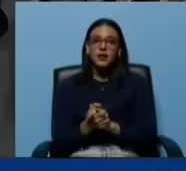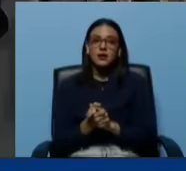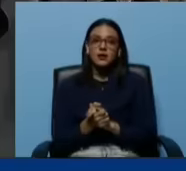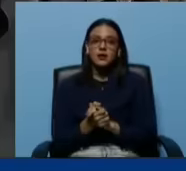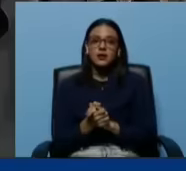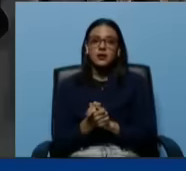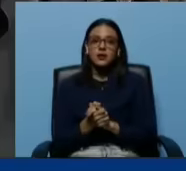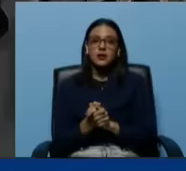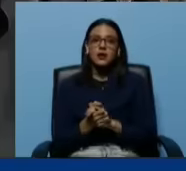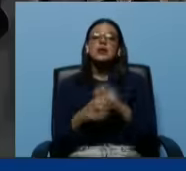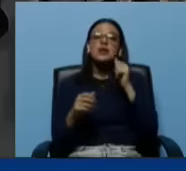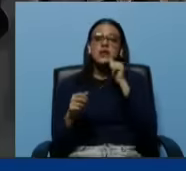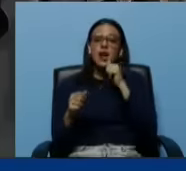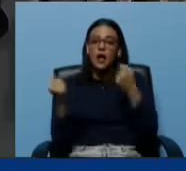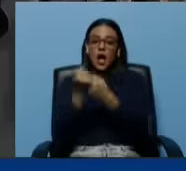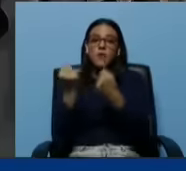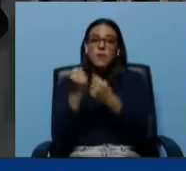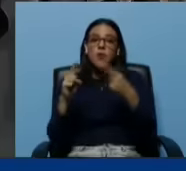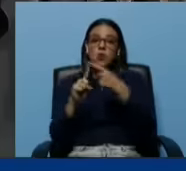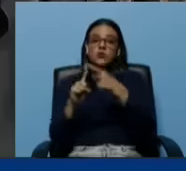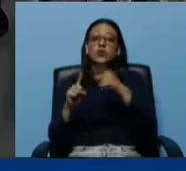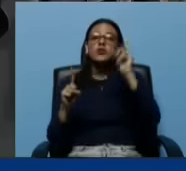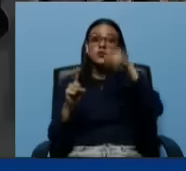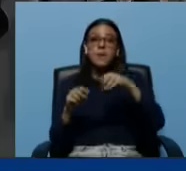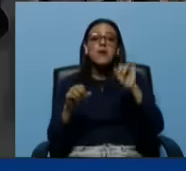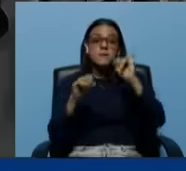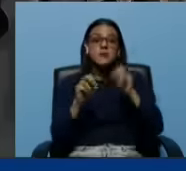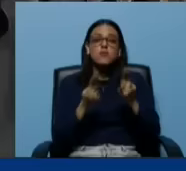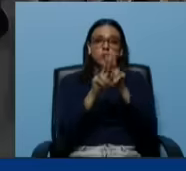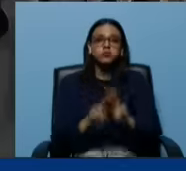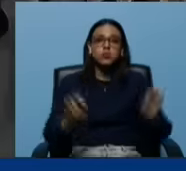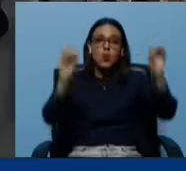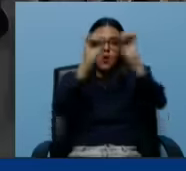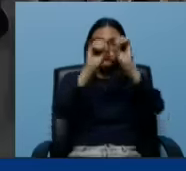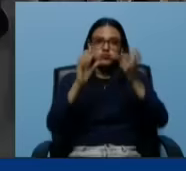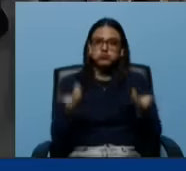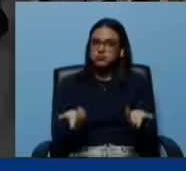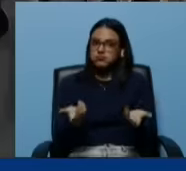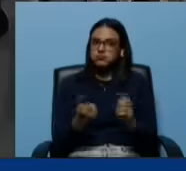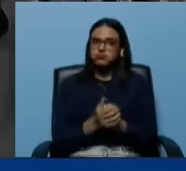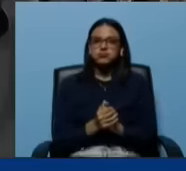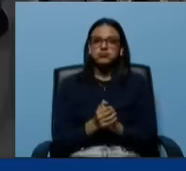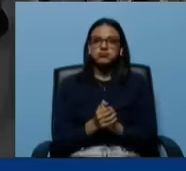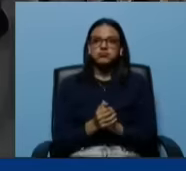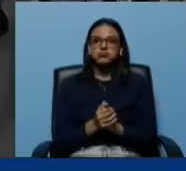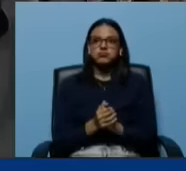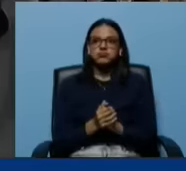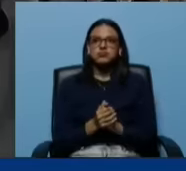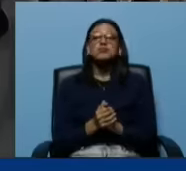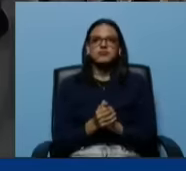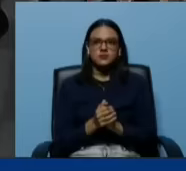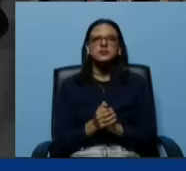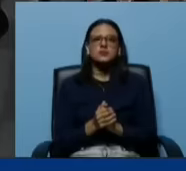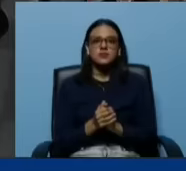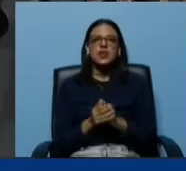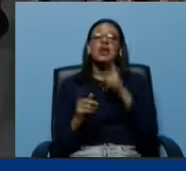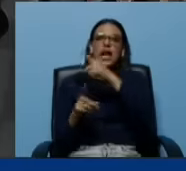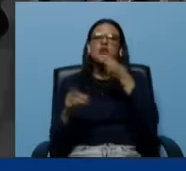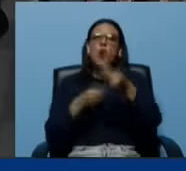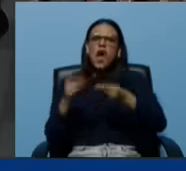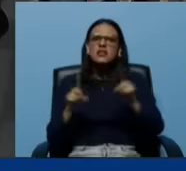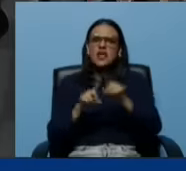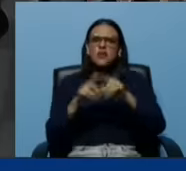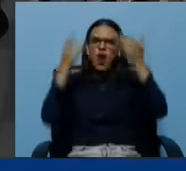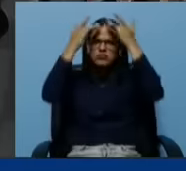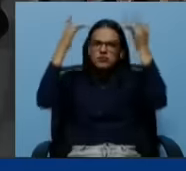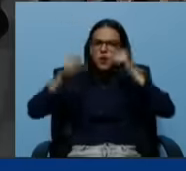con el apoyo de Almagro en la OEA. Fue un golpe de Estado ingenioso,